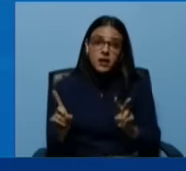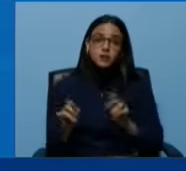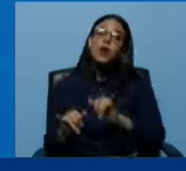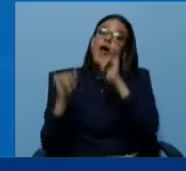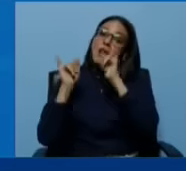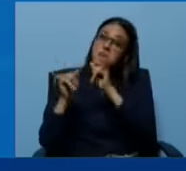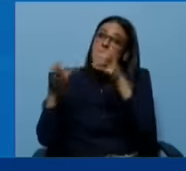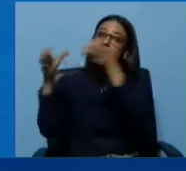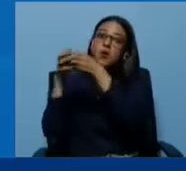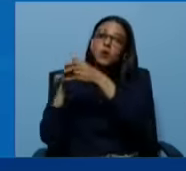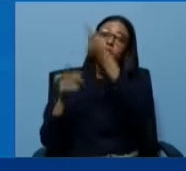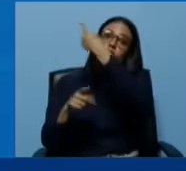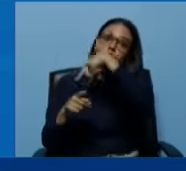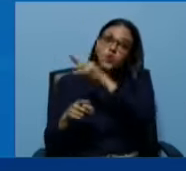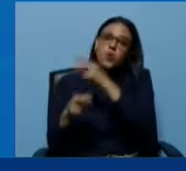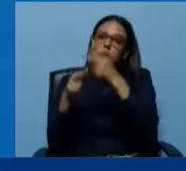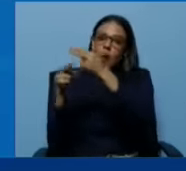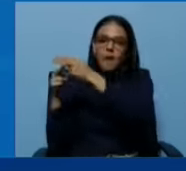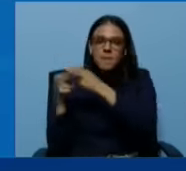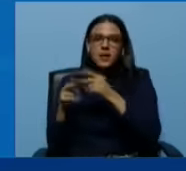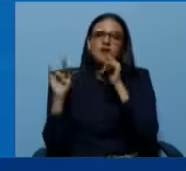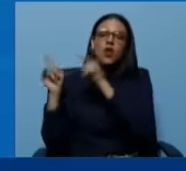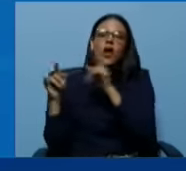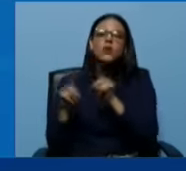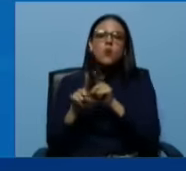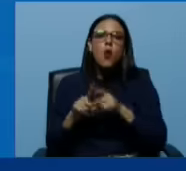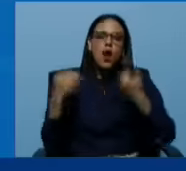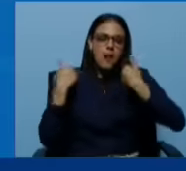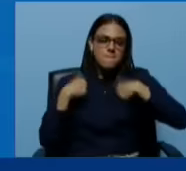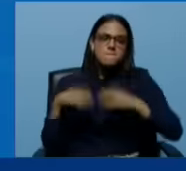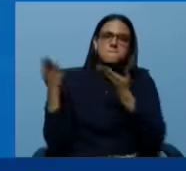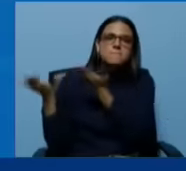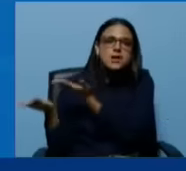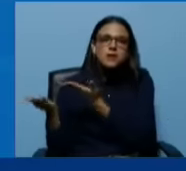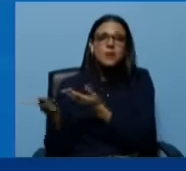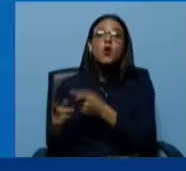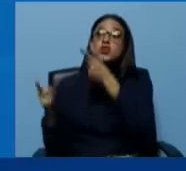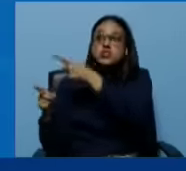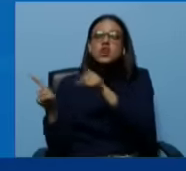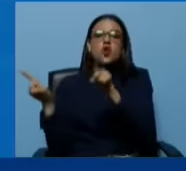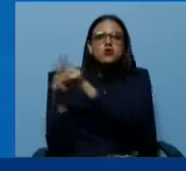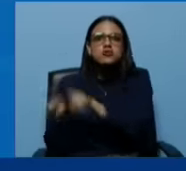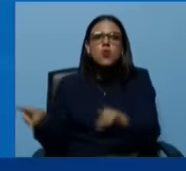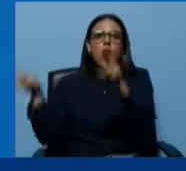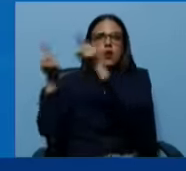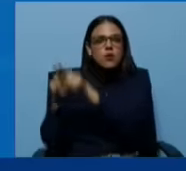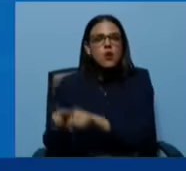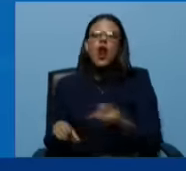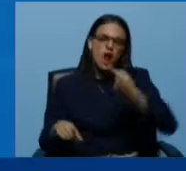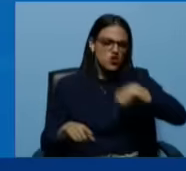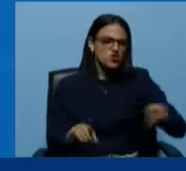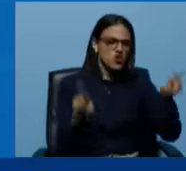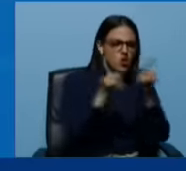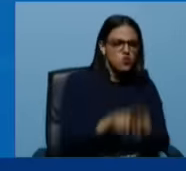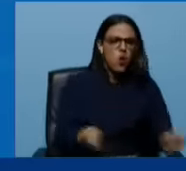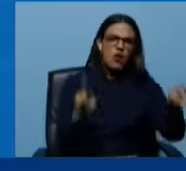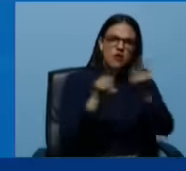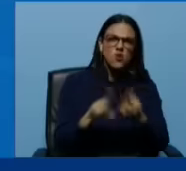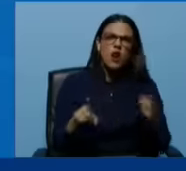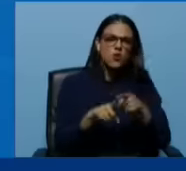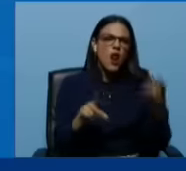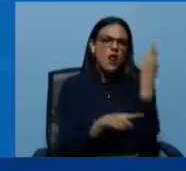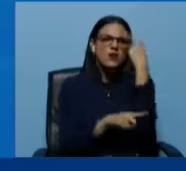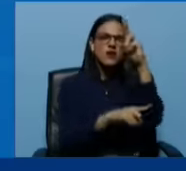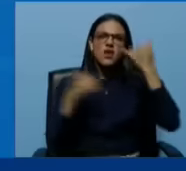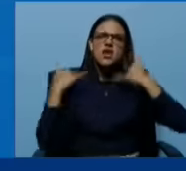mismos. Pero si ellos son los mismos, nosotros también. Nosotros somos los hijos de Bolívar. Y vamos con la